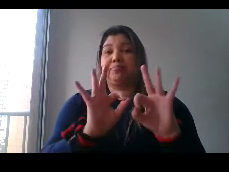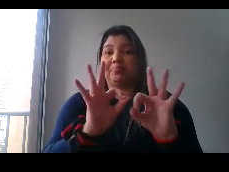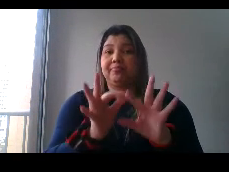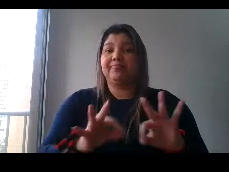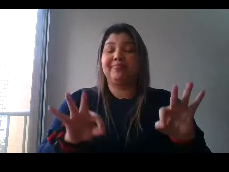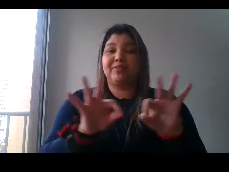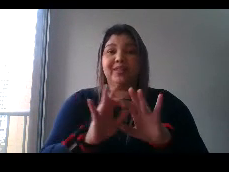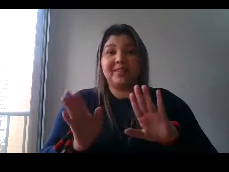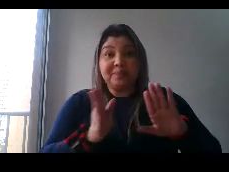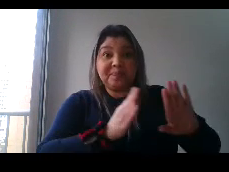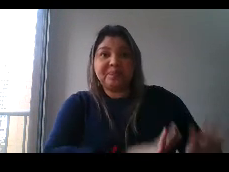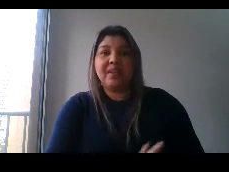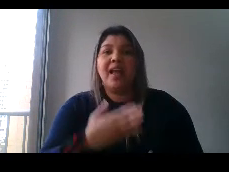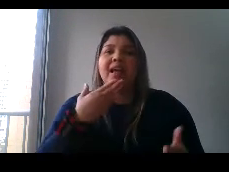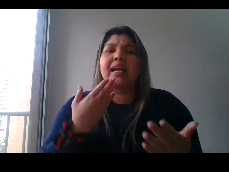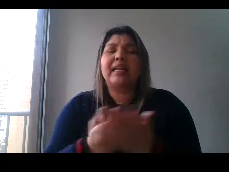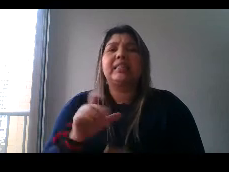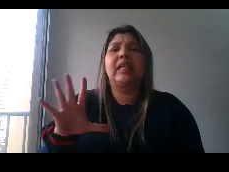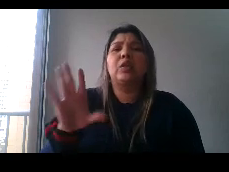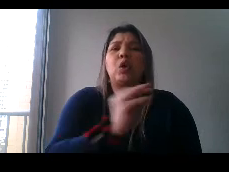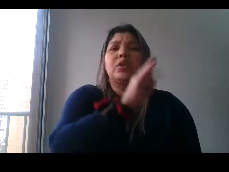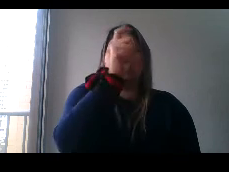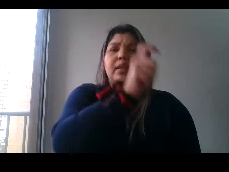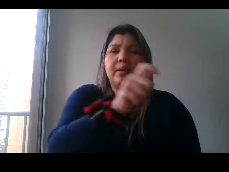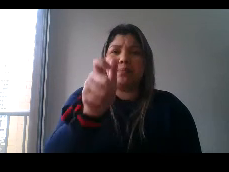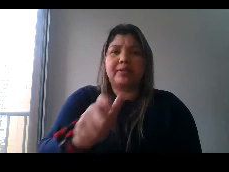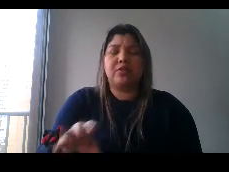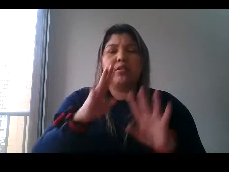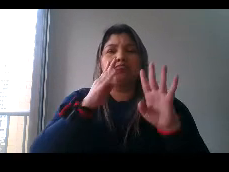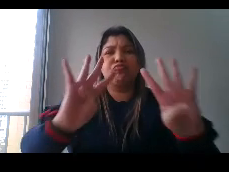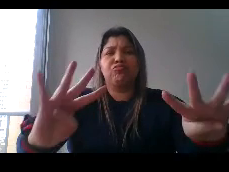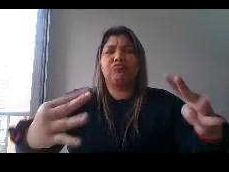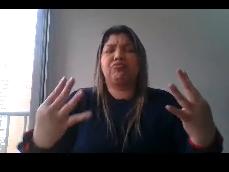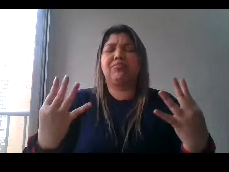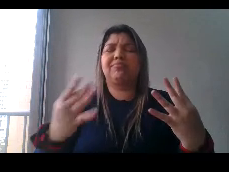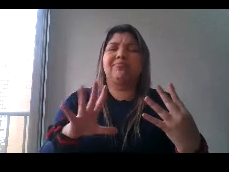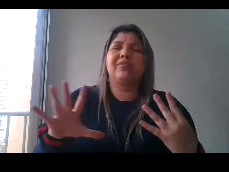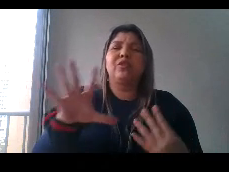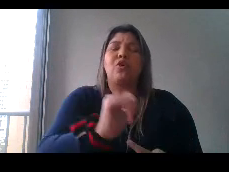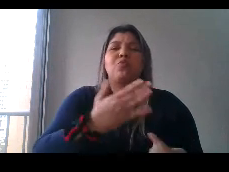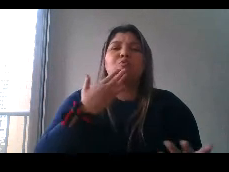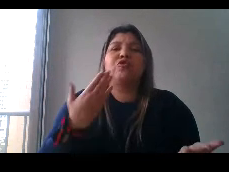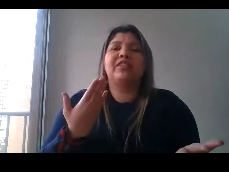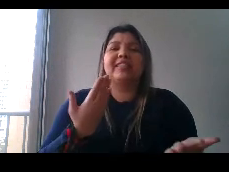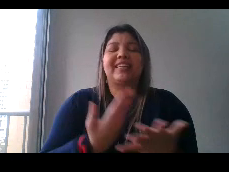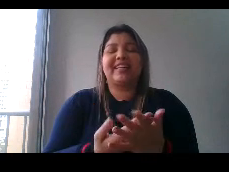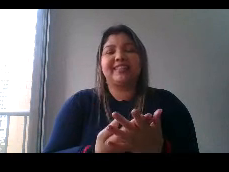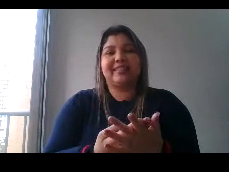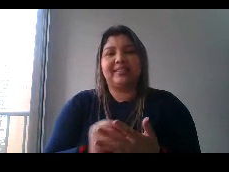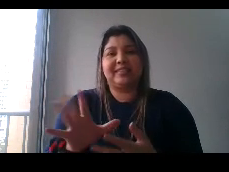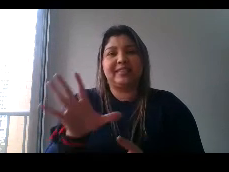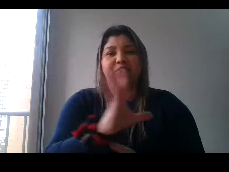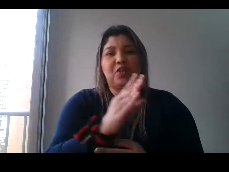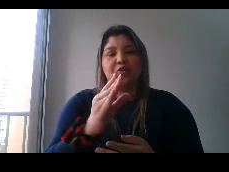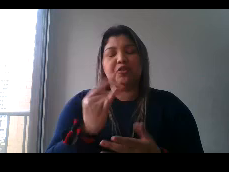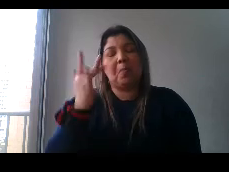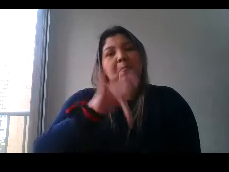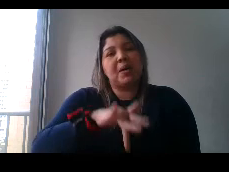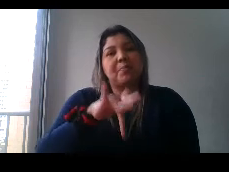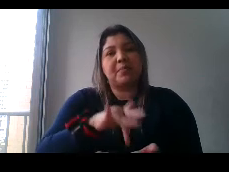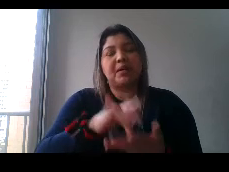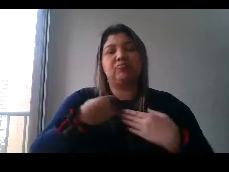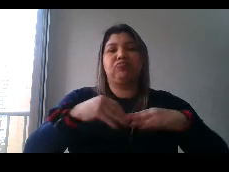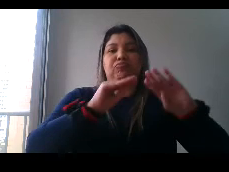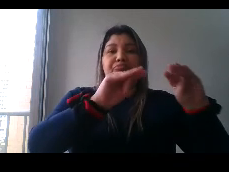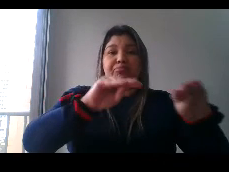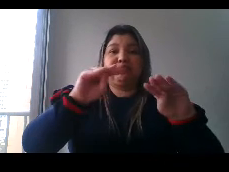están conectadas de parte de la ARL Sura, queremos agradecerles por aceptar la invitación a este evento educativo.